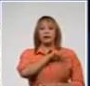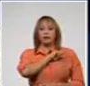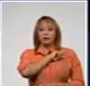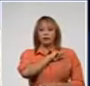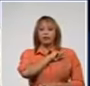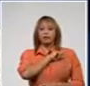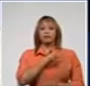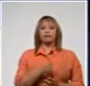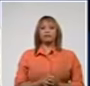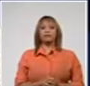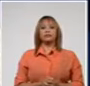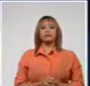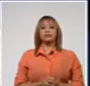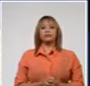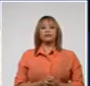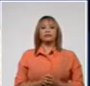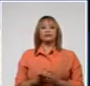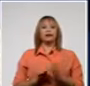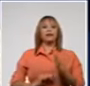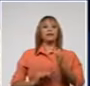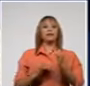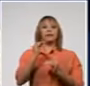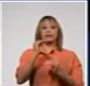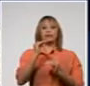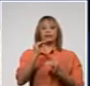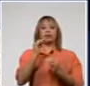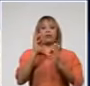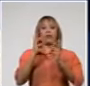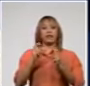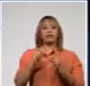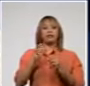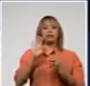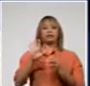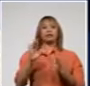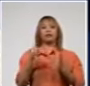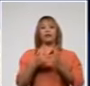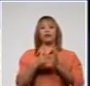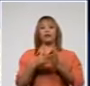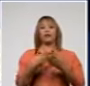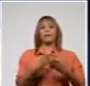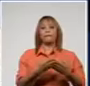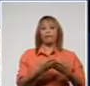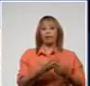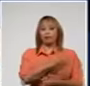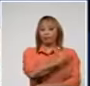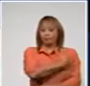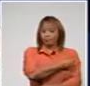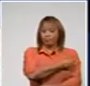se logró sobrepasar la cifra de 5.000 muestras procesadas,